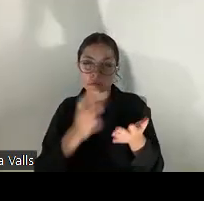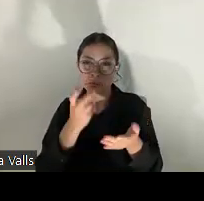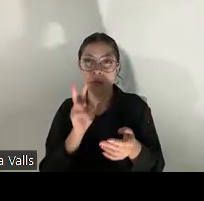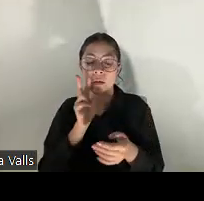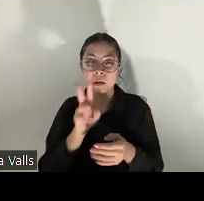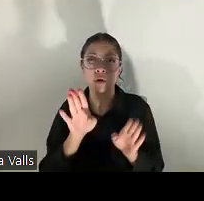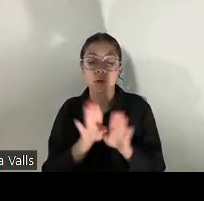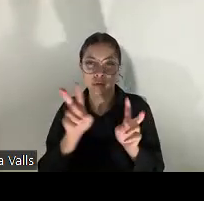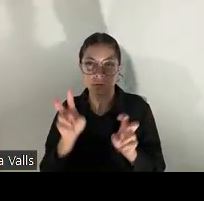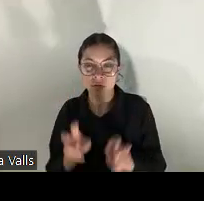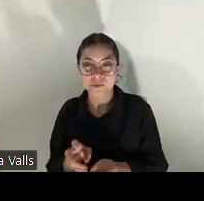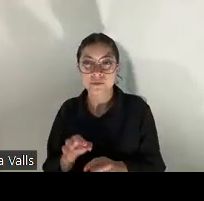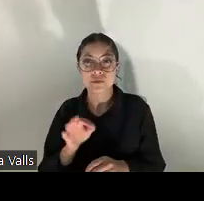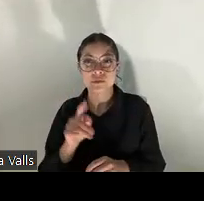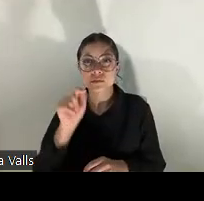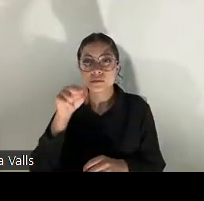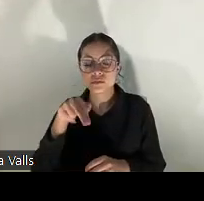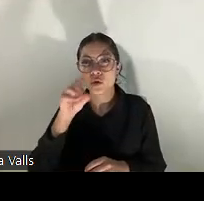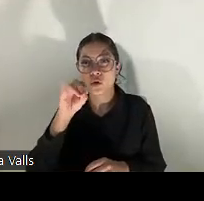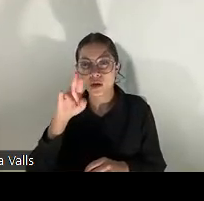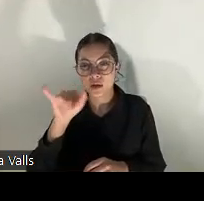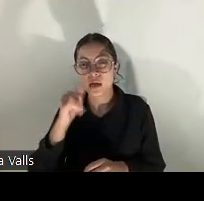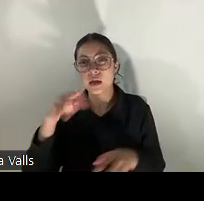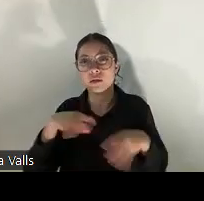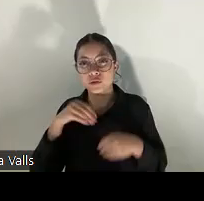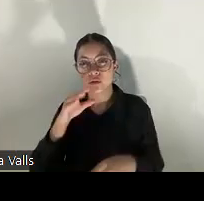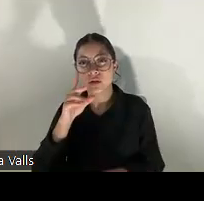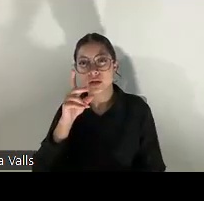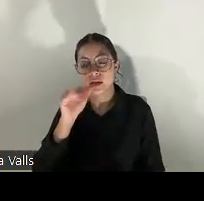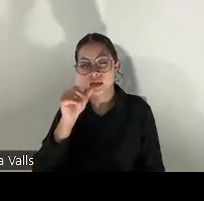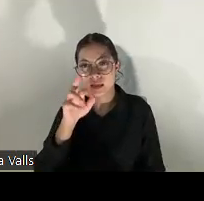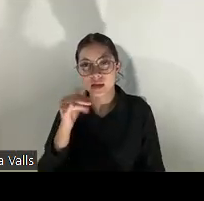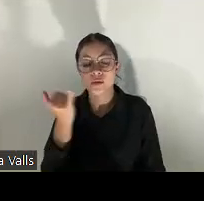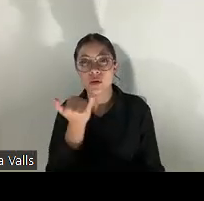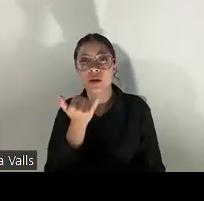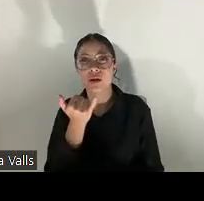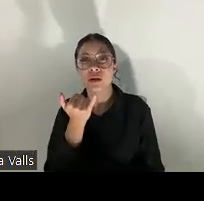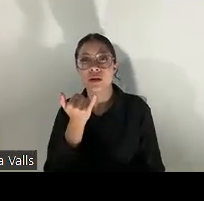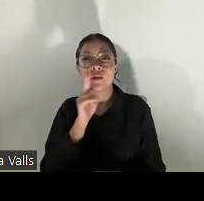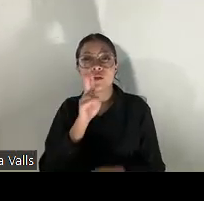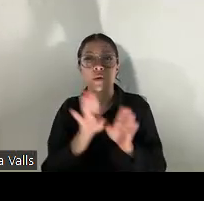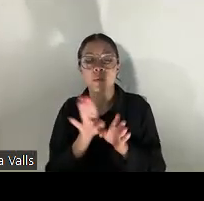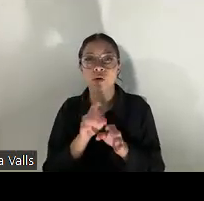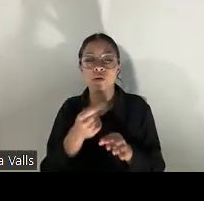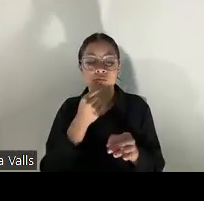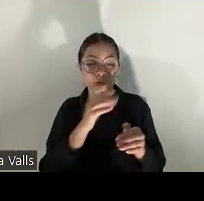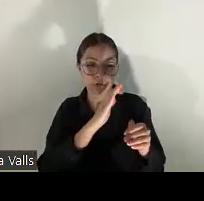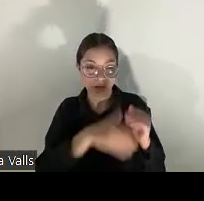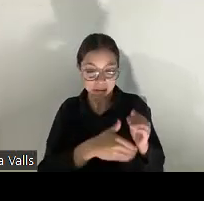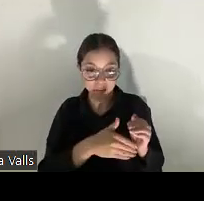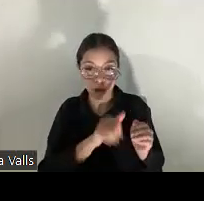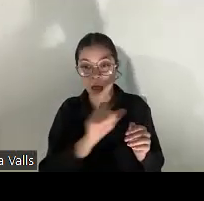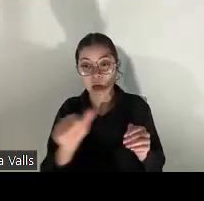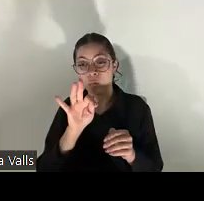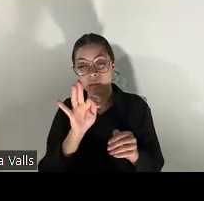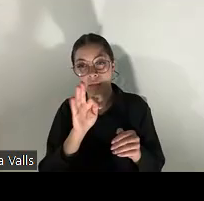aborda. El talón oreja, el paplito y la aducción de cadera. Lo que vemos aquí es cómo está en un niño de término a las 40